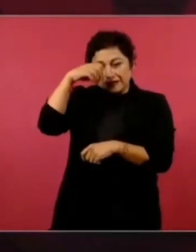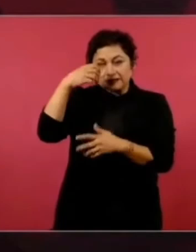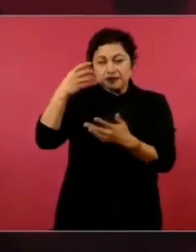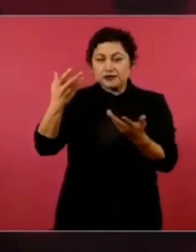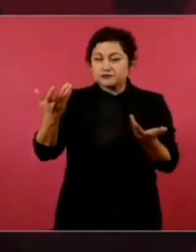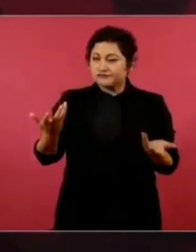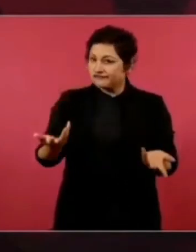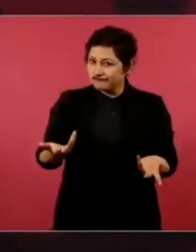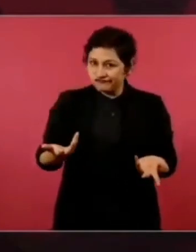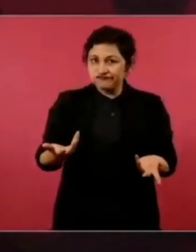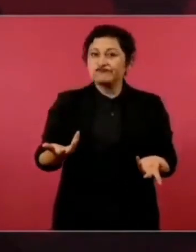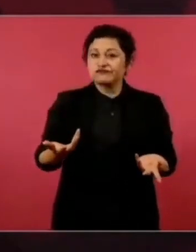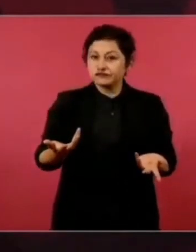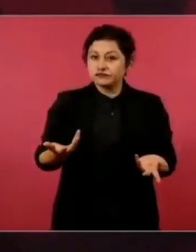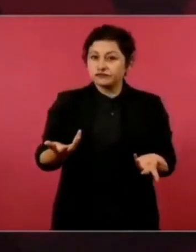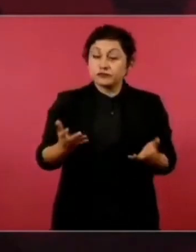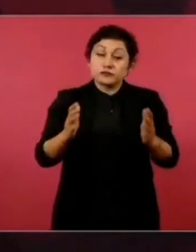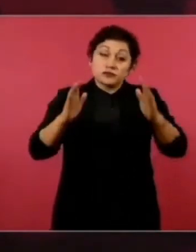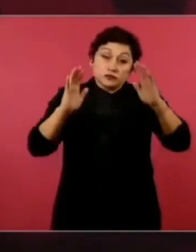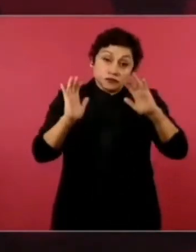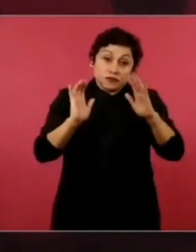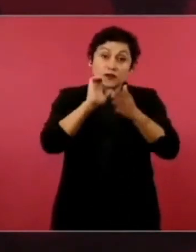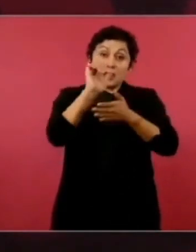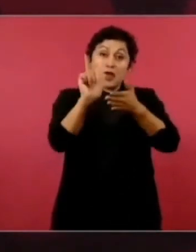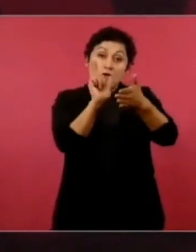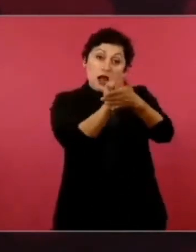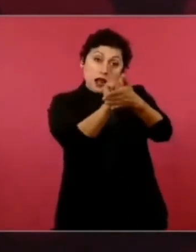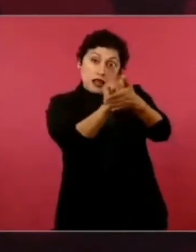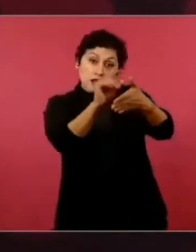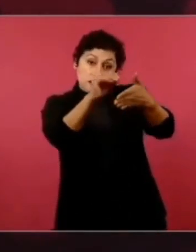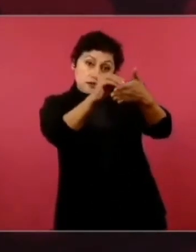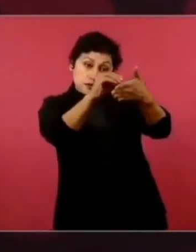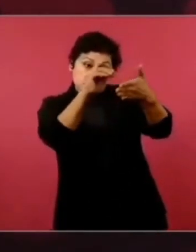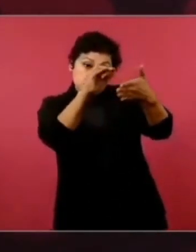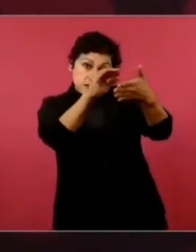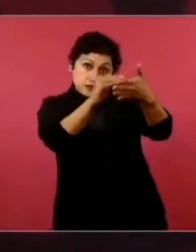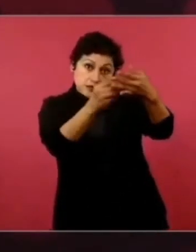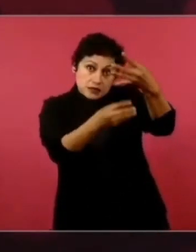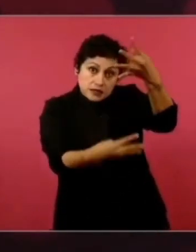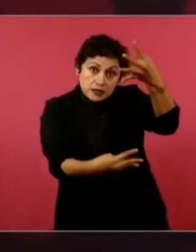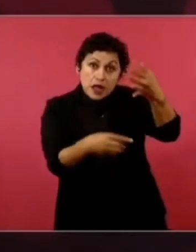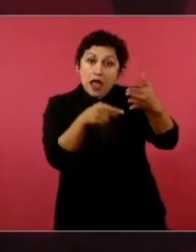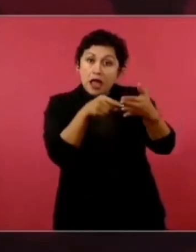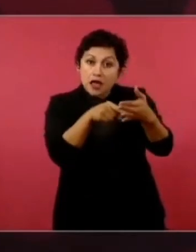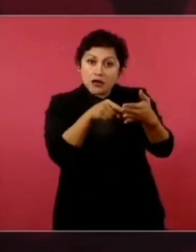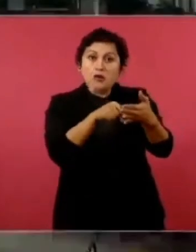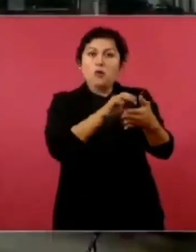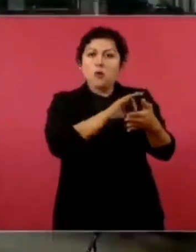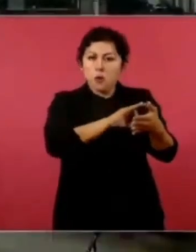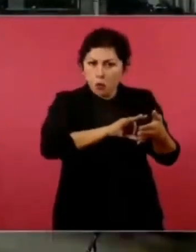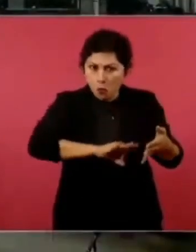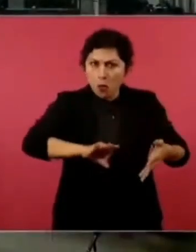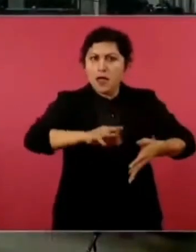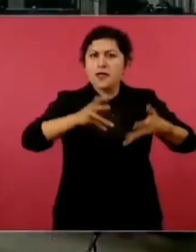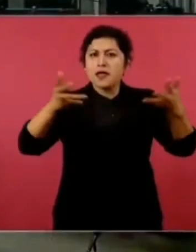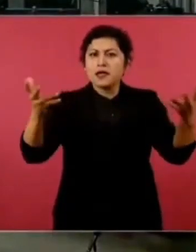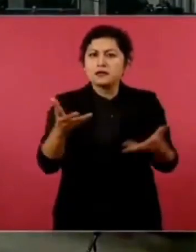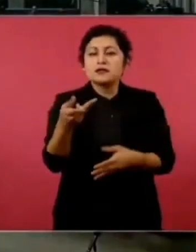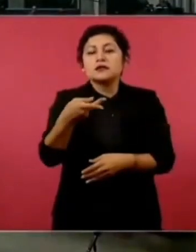si hay voluntad, ¿no? Yo creo que hace falta la reforma del Poder